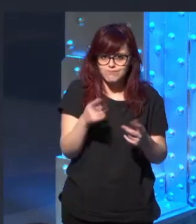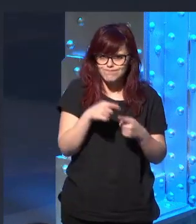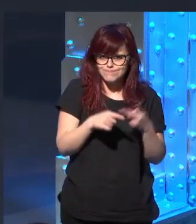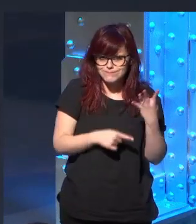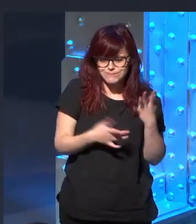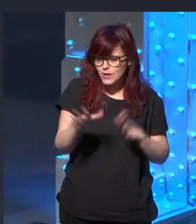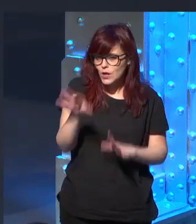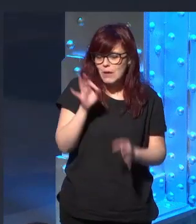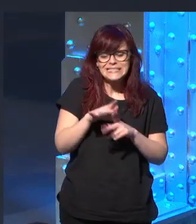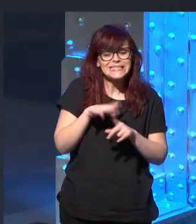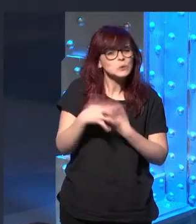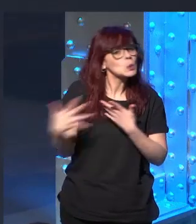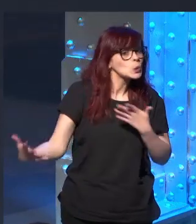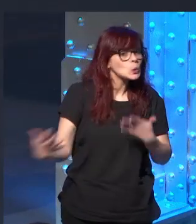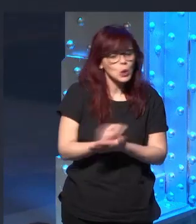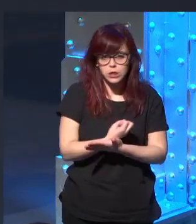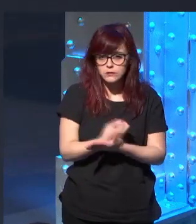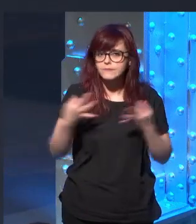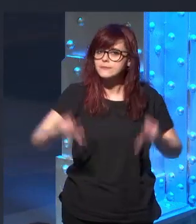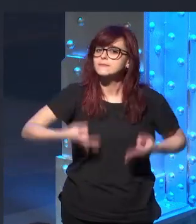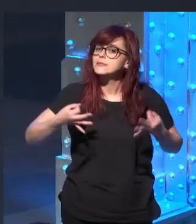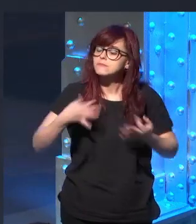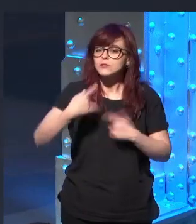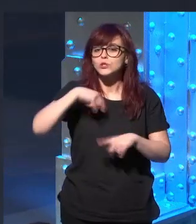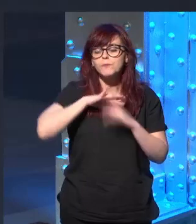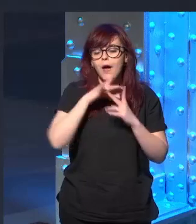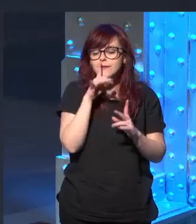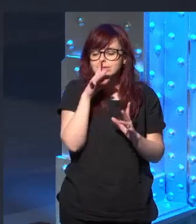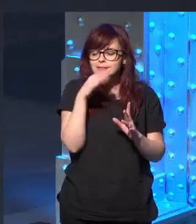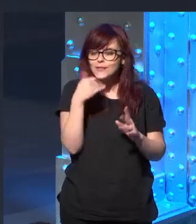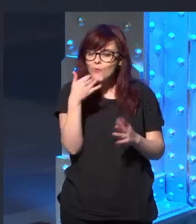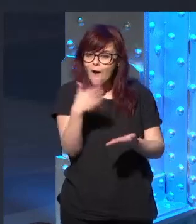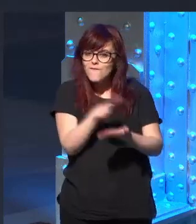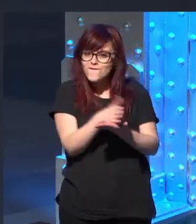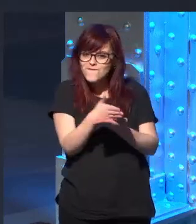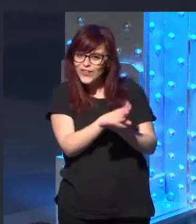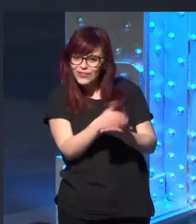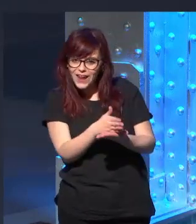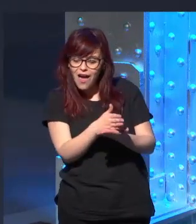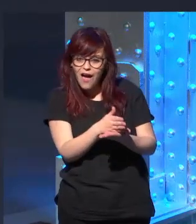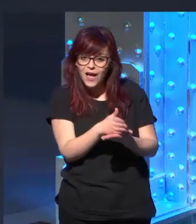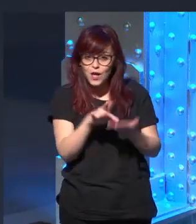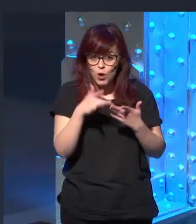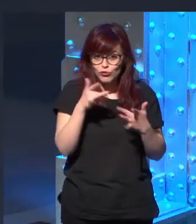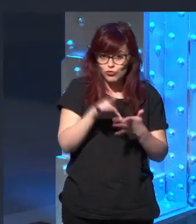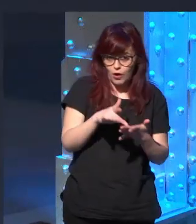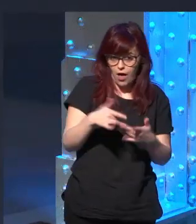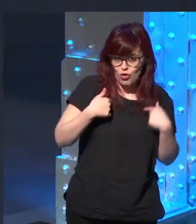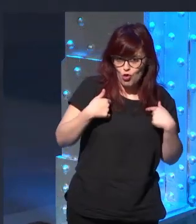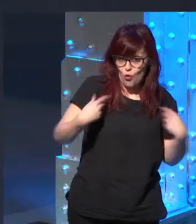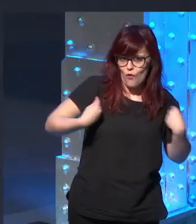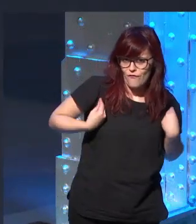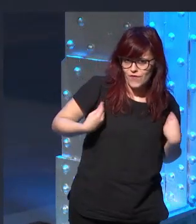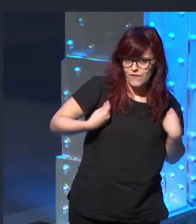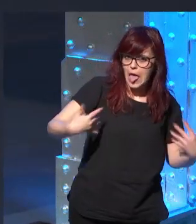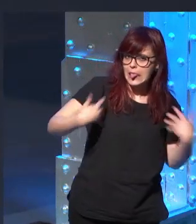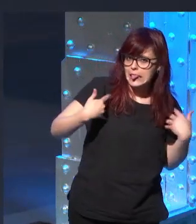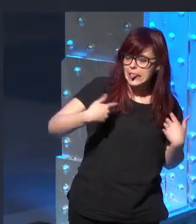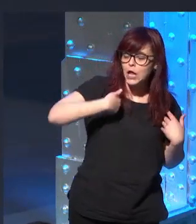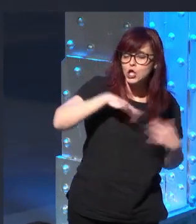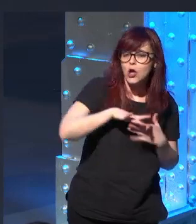libros, en todos los casos hay una finísima frontera entre lo que me ha pasado a mí, cómo lo interpreto